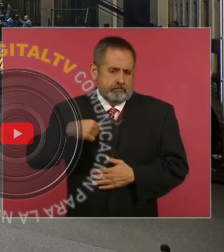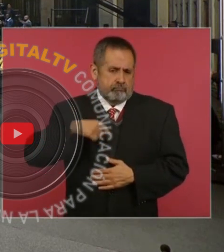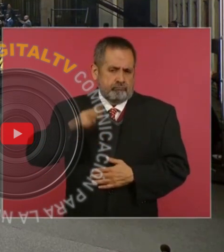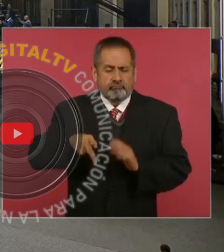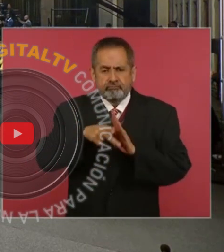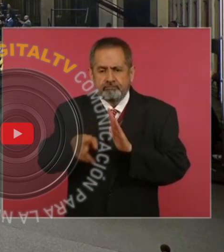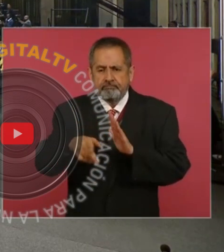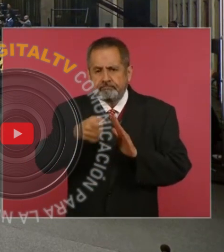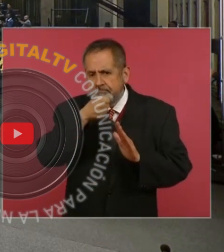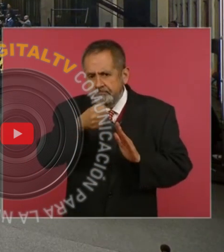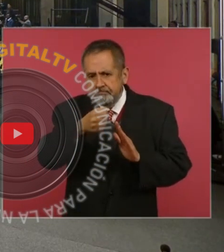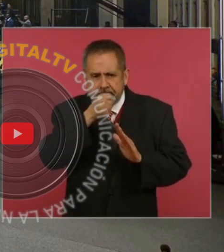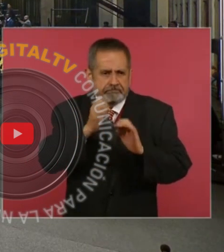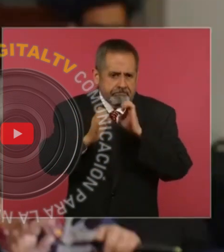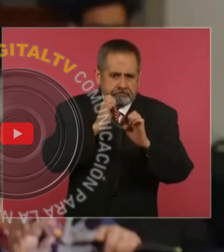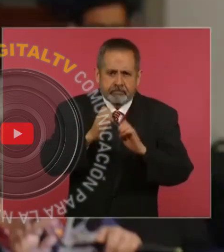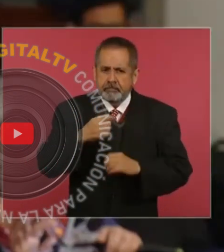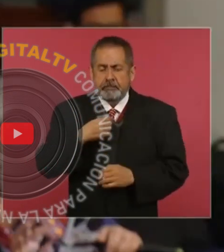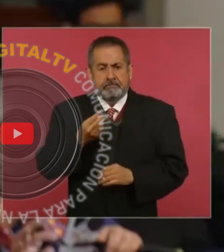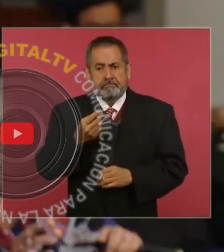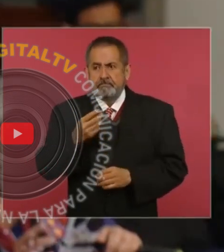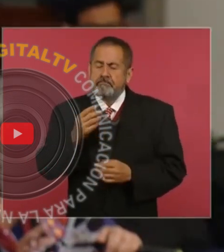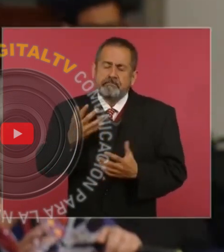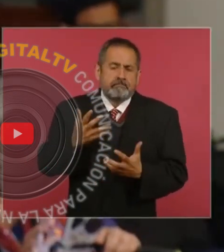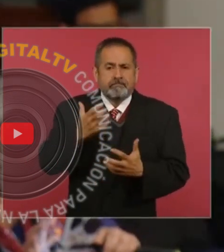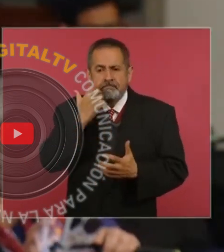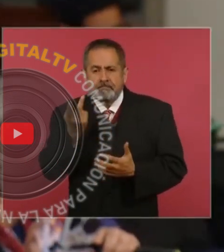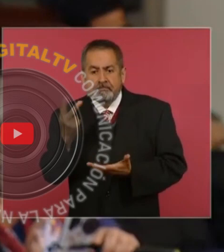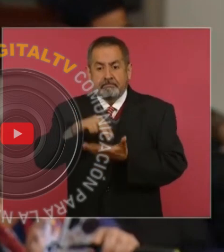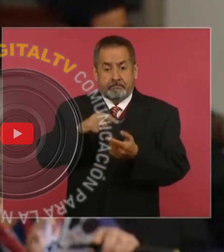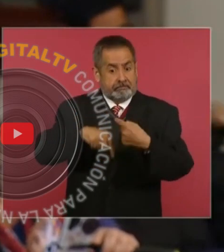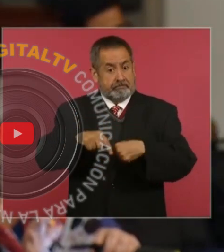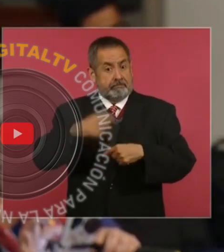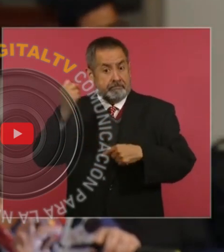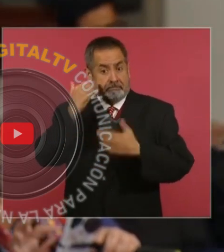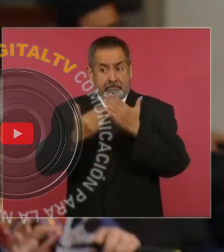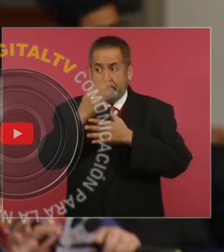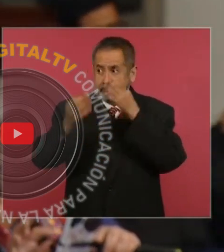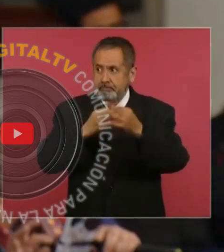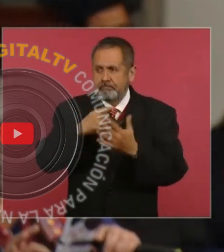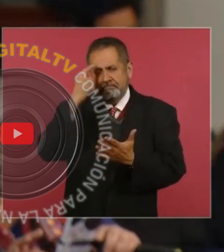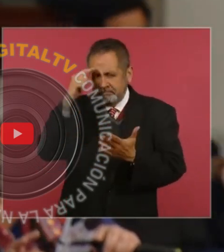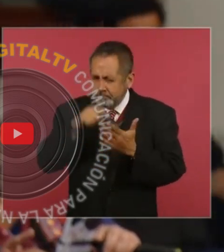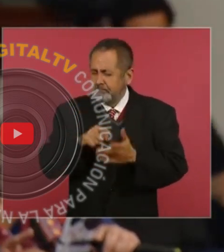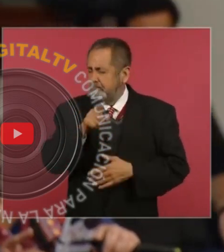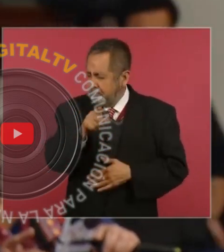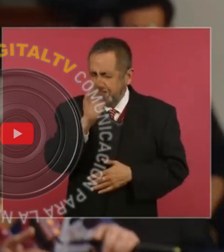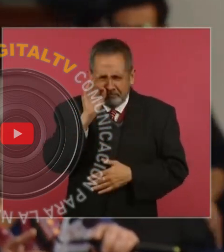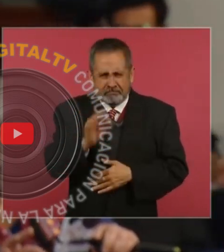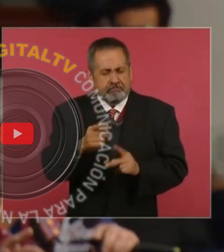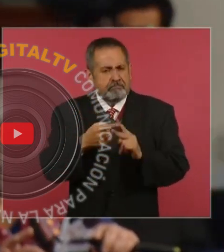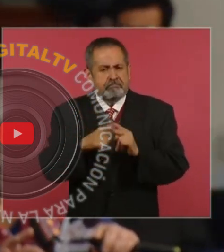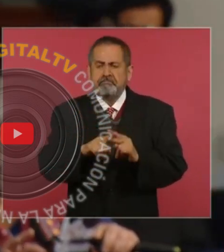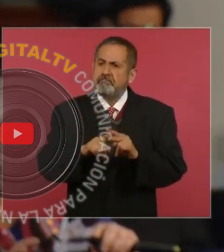periodista, tenía mucho interés en asistir a una mañanera porque creo que usted ha